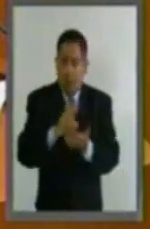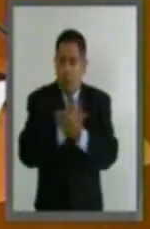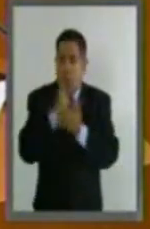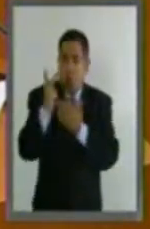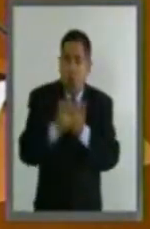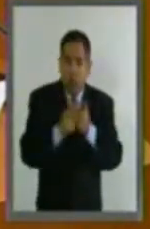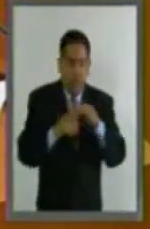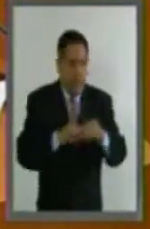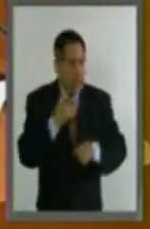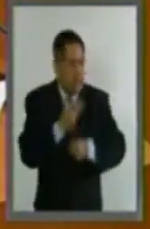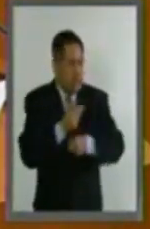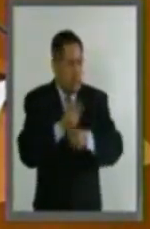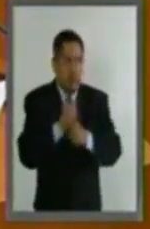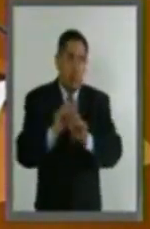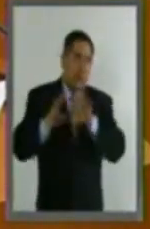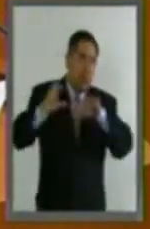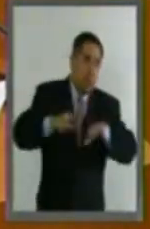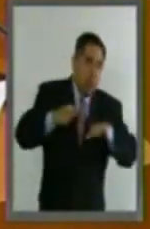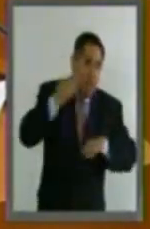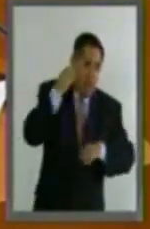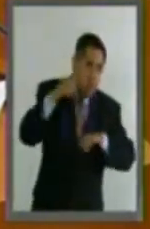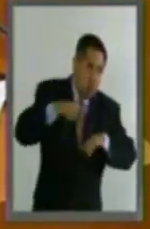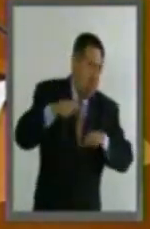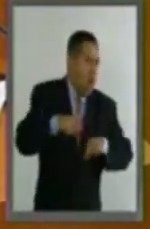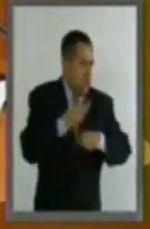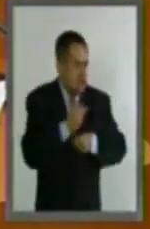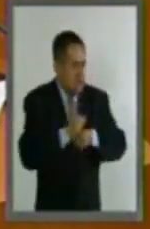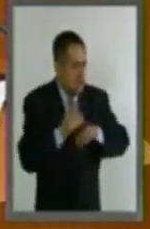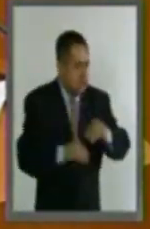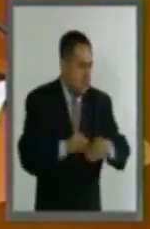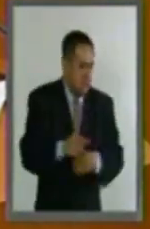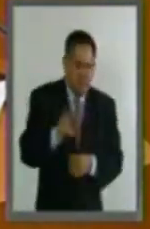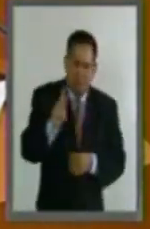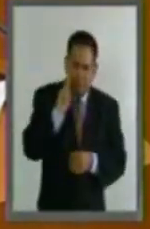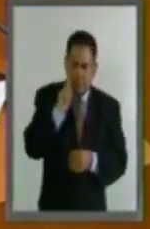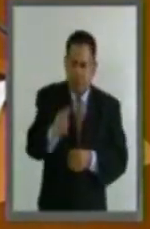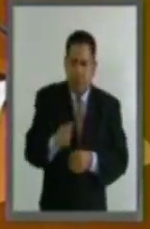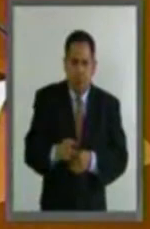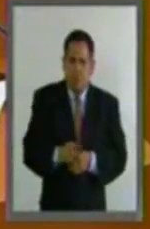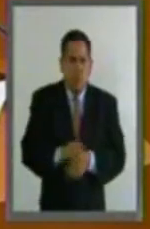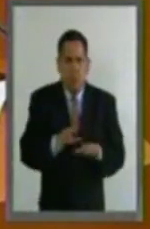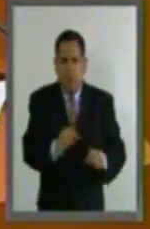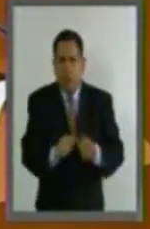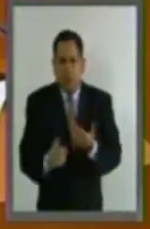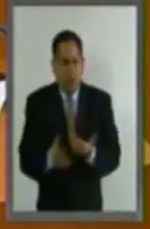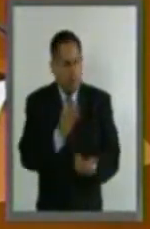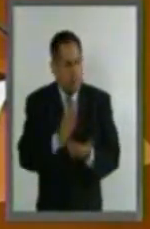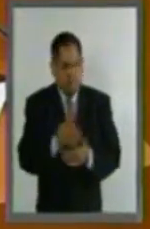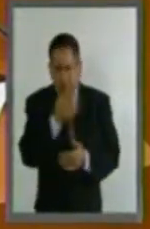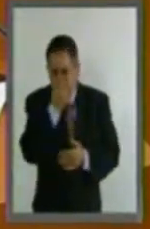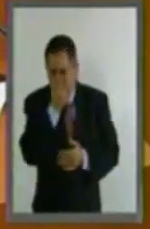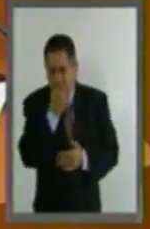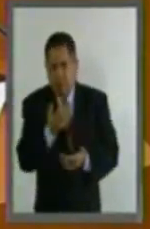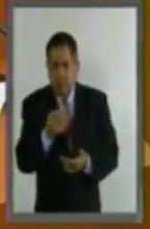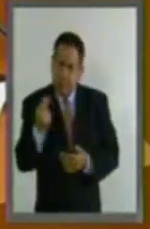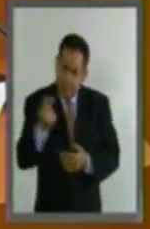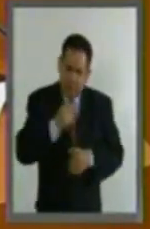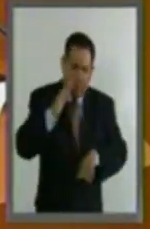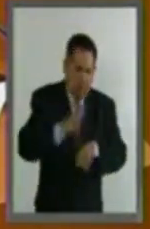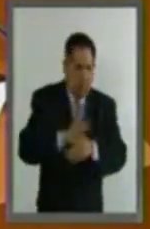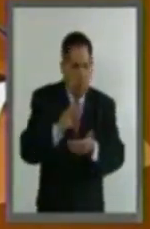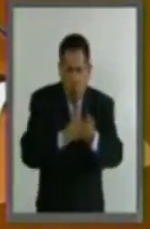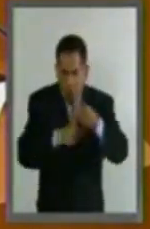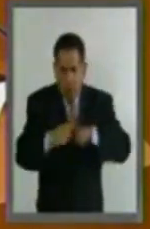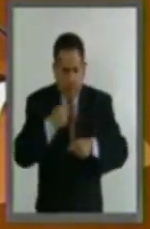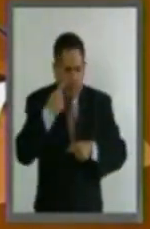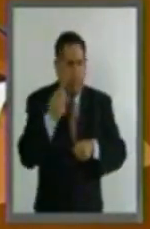operativo de lluvias. Sin embargo, este tipo de labores han sido insuficientes. Por ello, resulta necesario evaluar